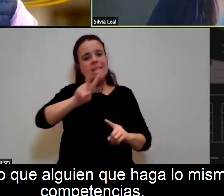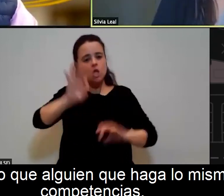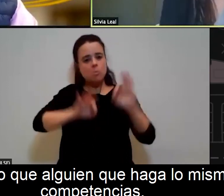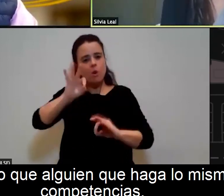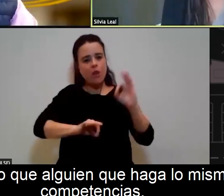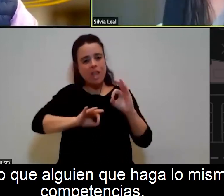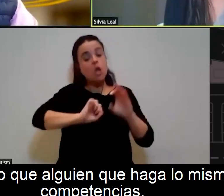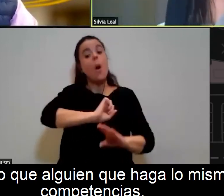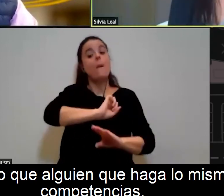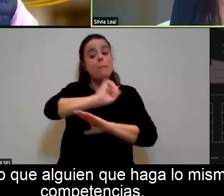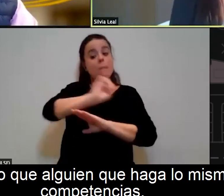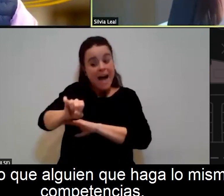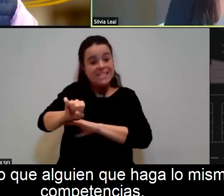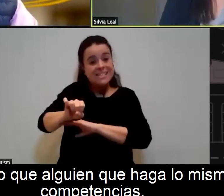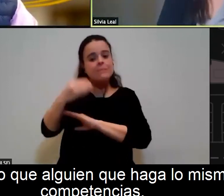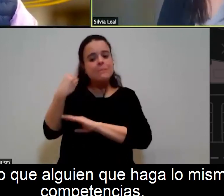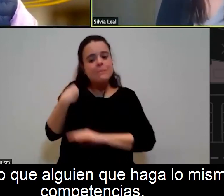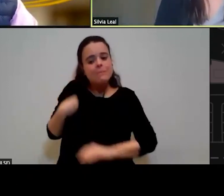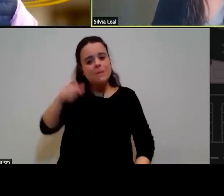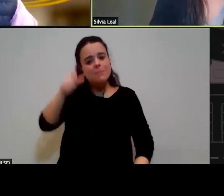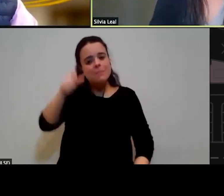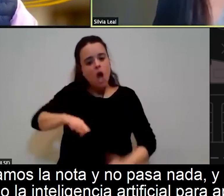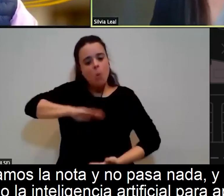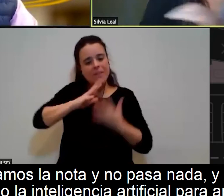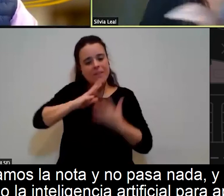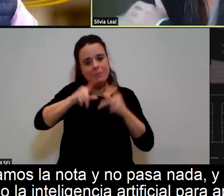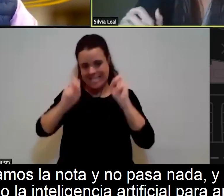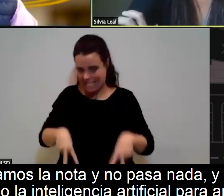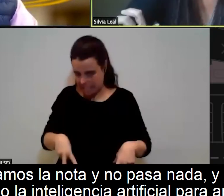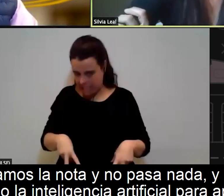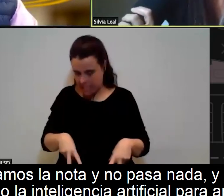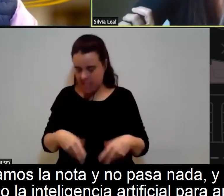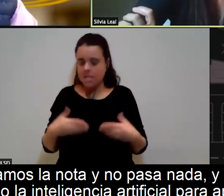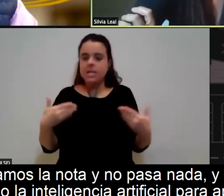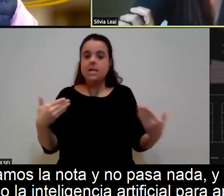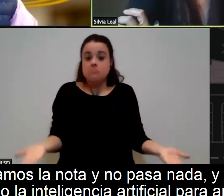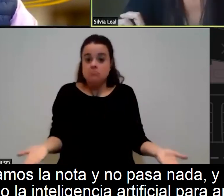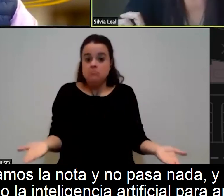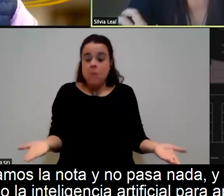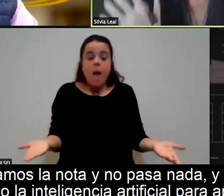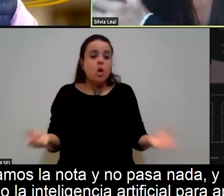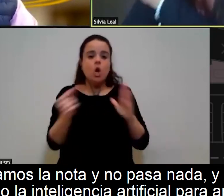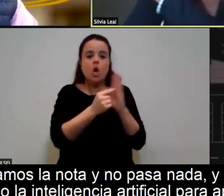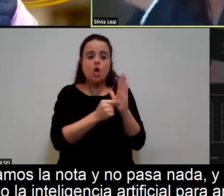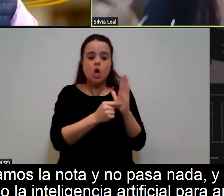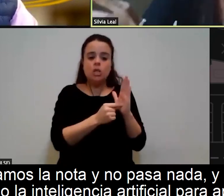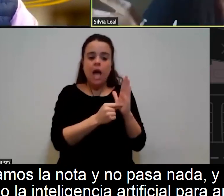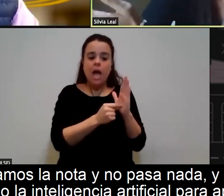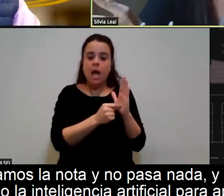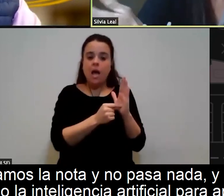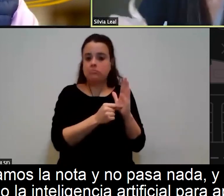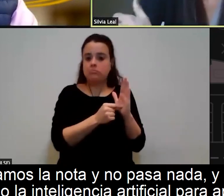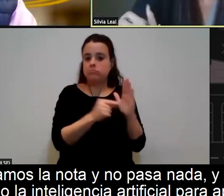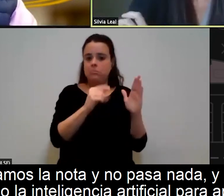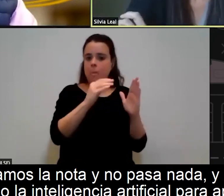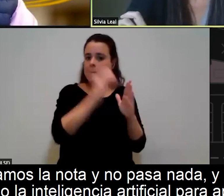que alguien que haga lo mismo sin esas competencias, ¿no? Bueno, ahí está. Y sin embargo, bajamos en la nota y aquí no pasa nada. Y no se ponen